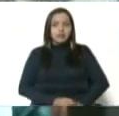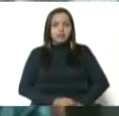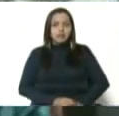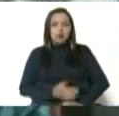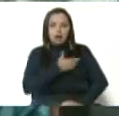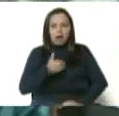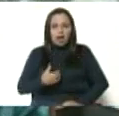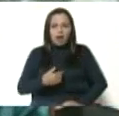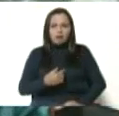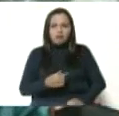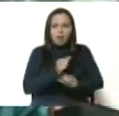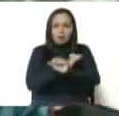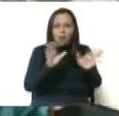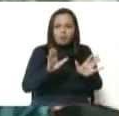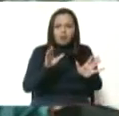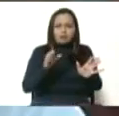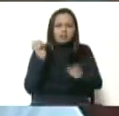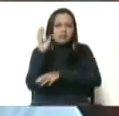SICO, que eso sería otro debate.